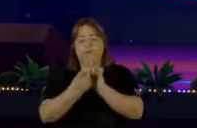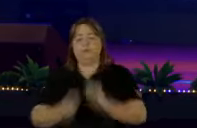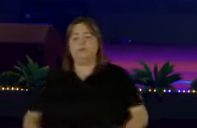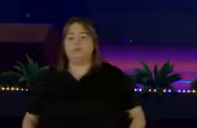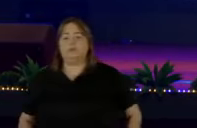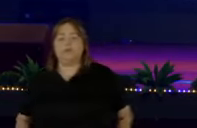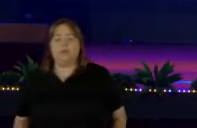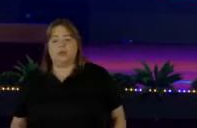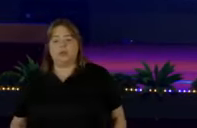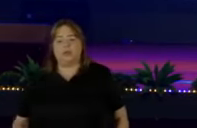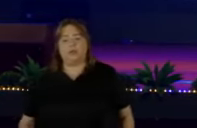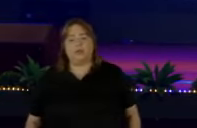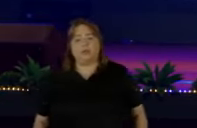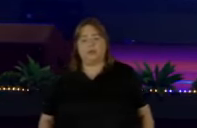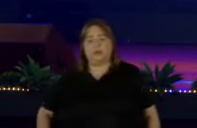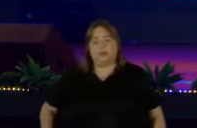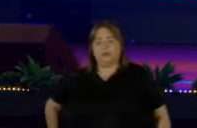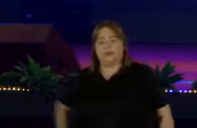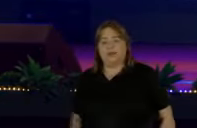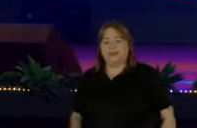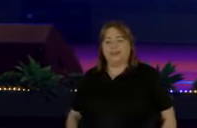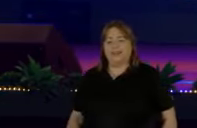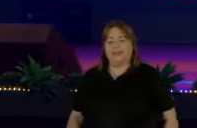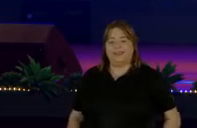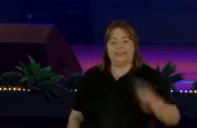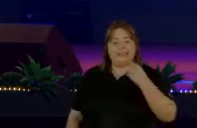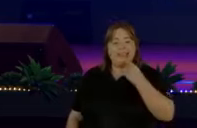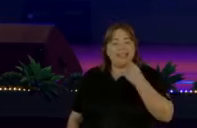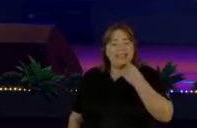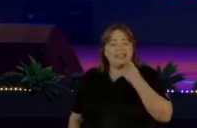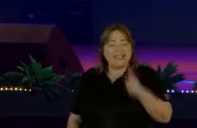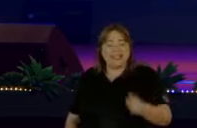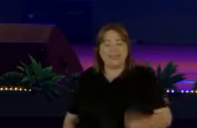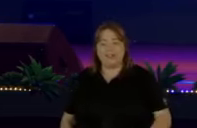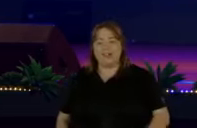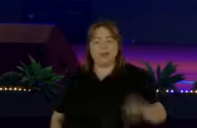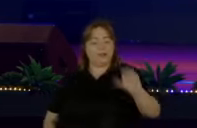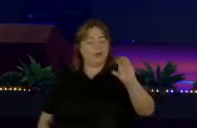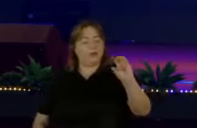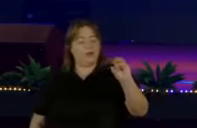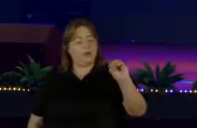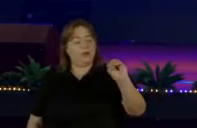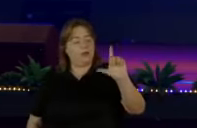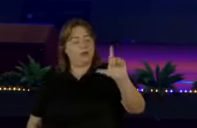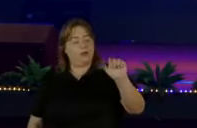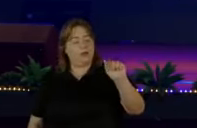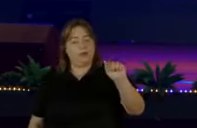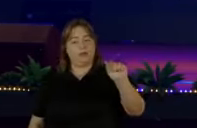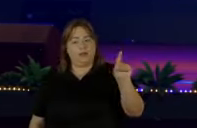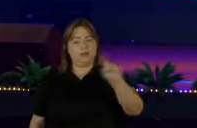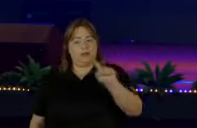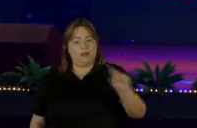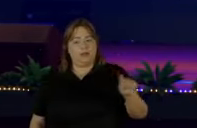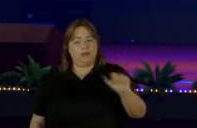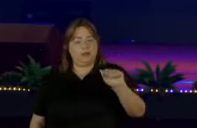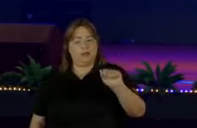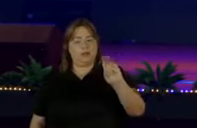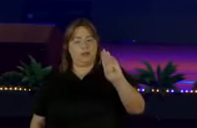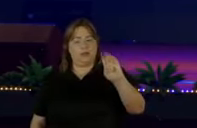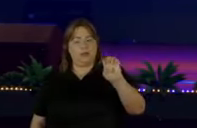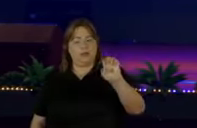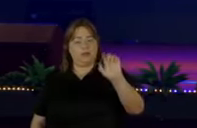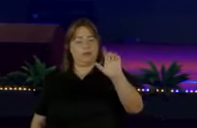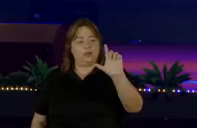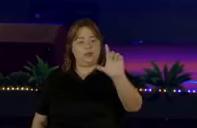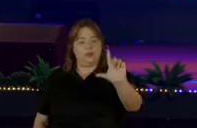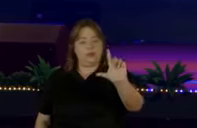Y pues no lo voy a decir también. Voy a ir a buscar los auspicios en Olazábal. Buscando un encargo para alguien. Póngase